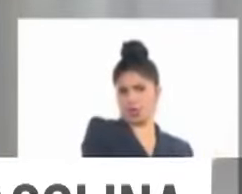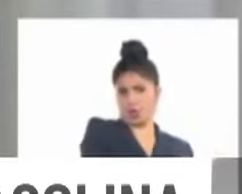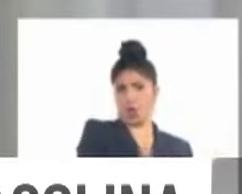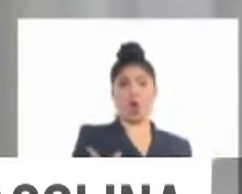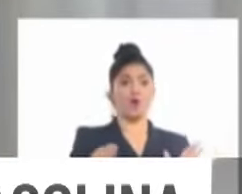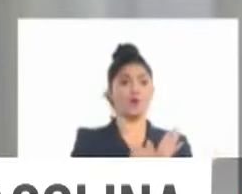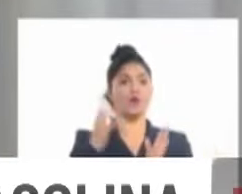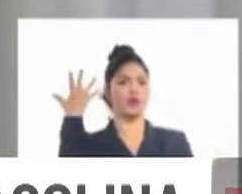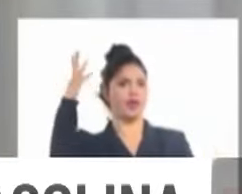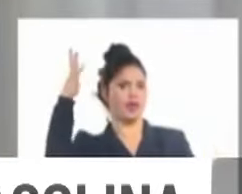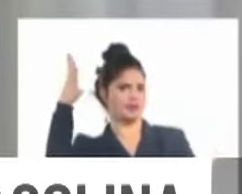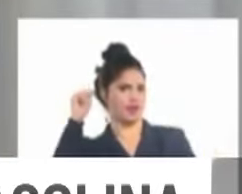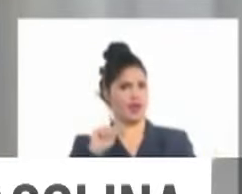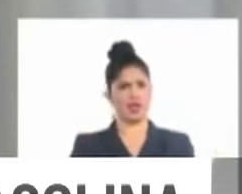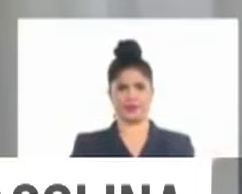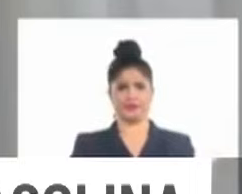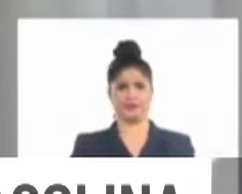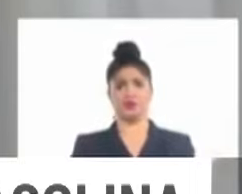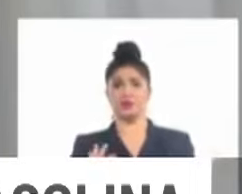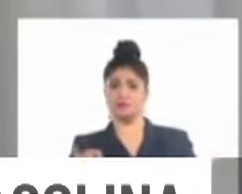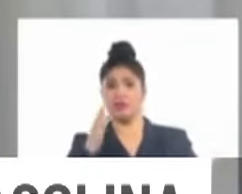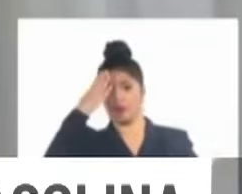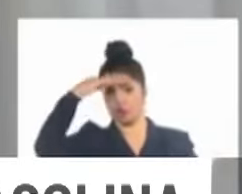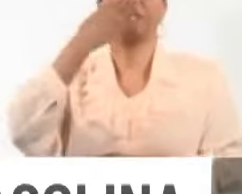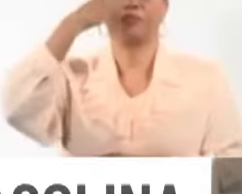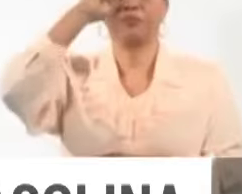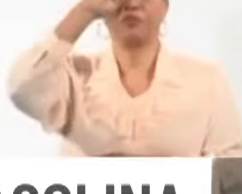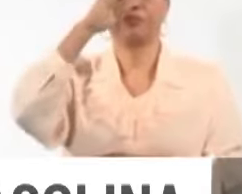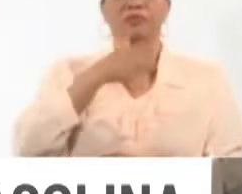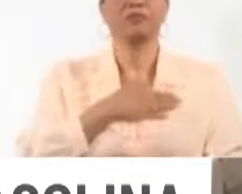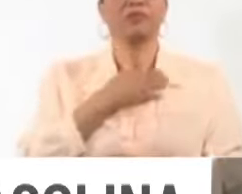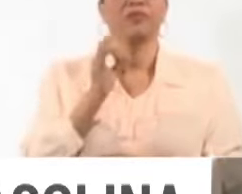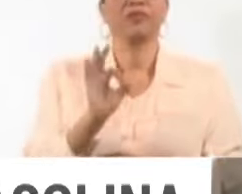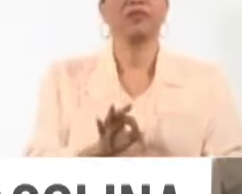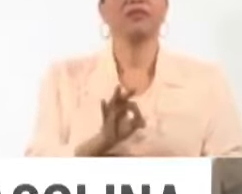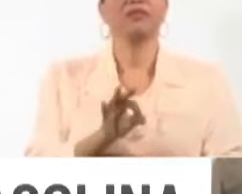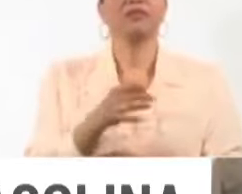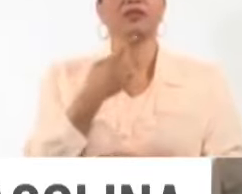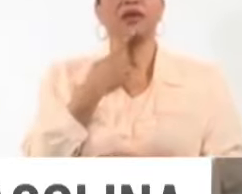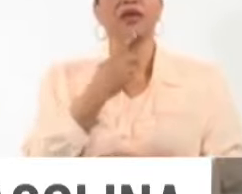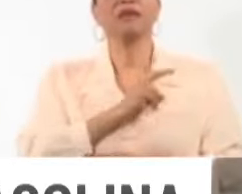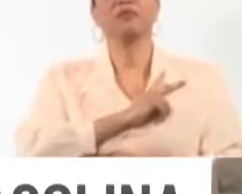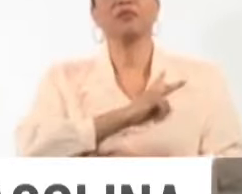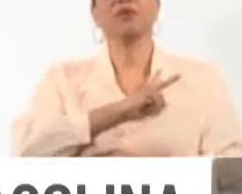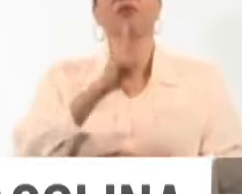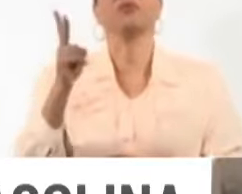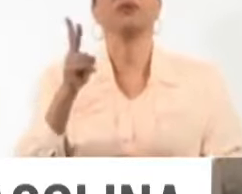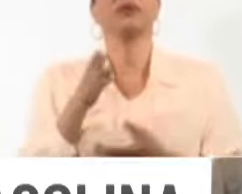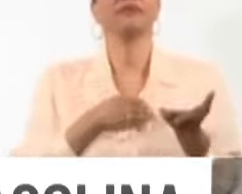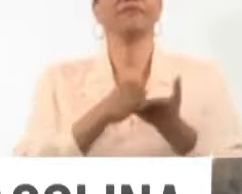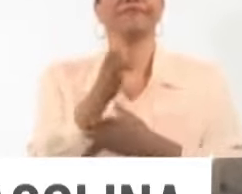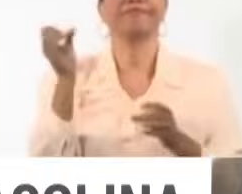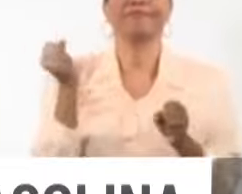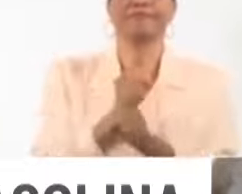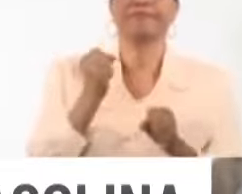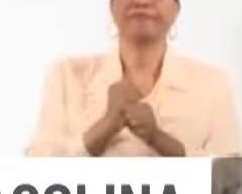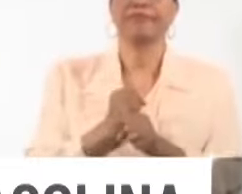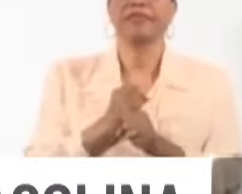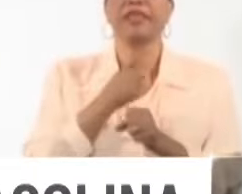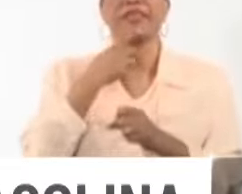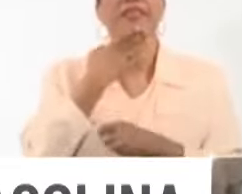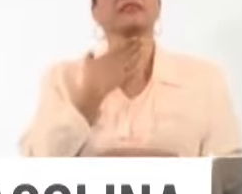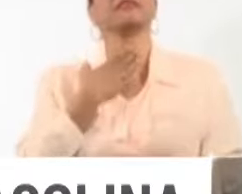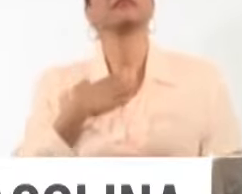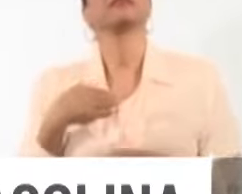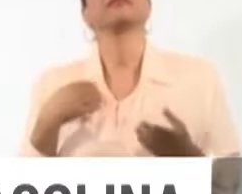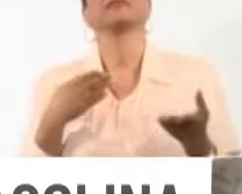las causas en las cuales estamos haciendo una investigación. Desde diciembre, el gobernante Díaz-Canel venía insistiendo en que no